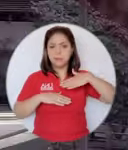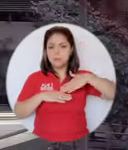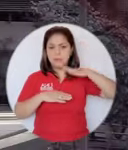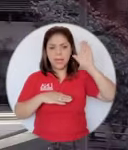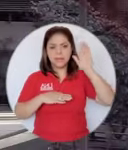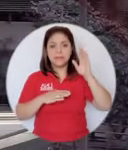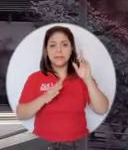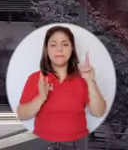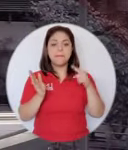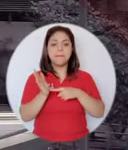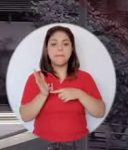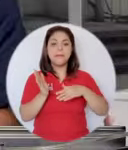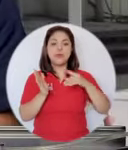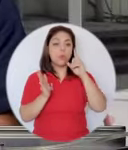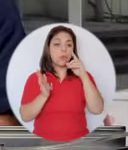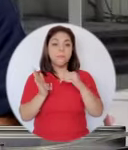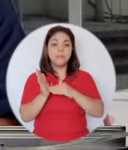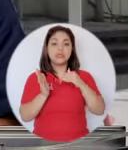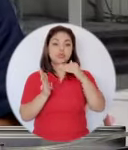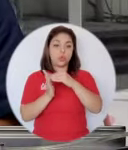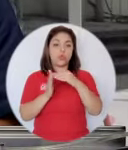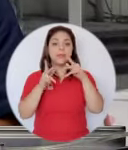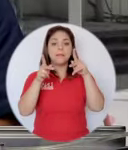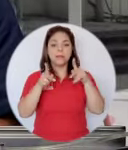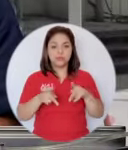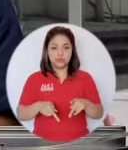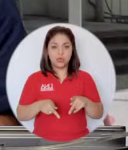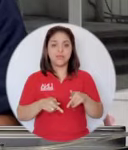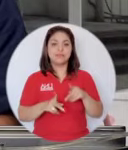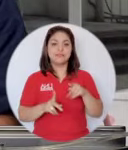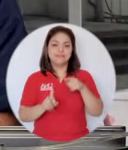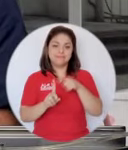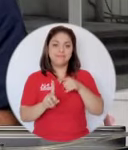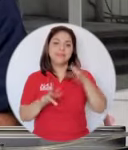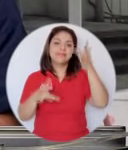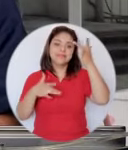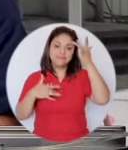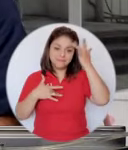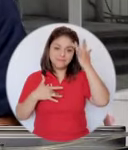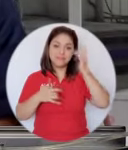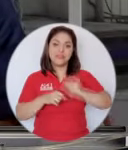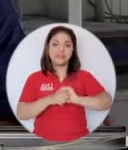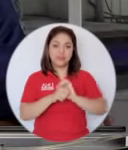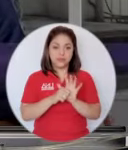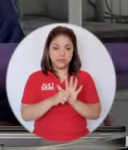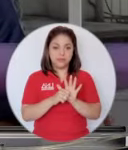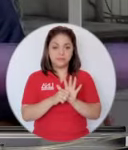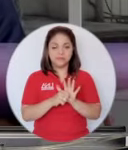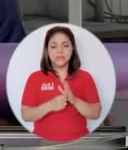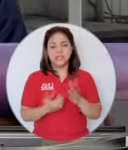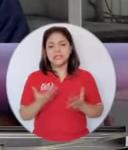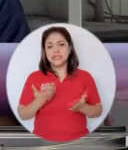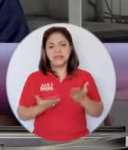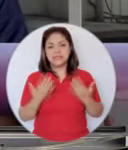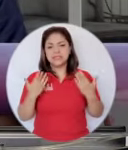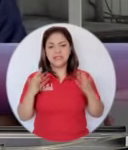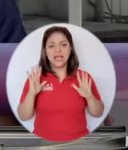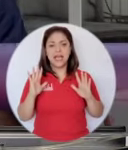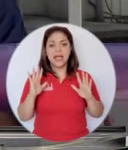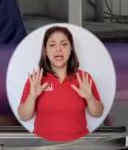sobrepasamos el millón, sí. estamos arriba del millón de personas a las que se les ha diagnosticado,